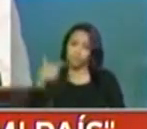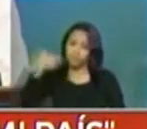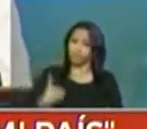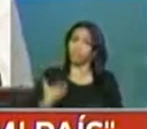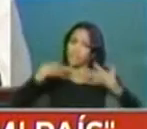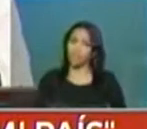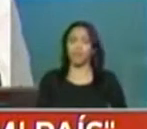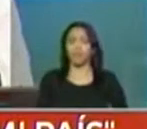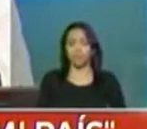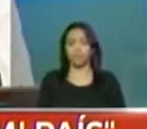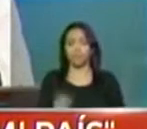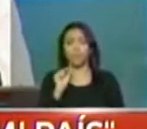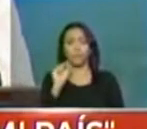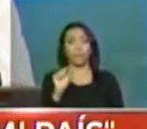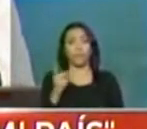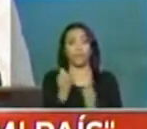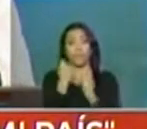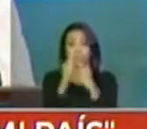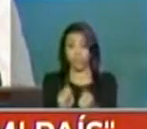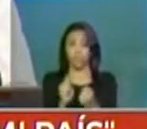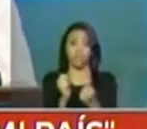van a ser correctos